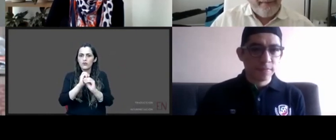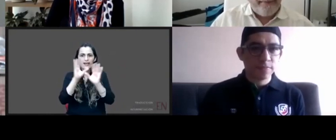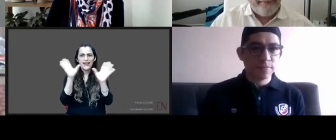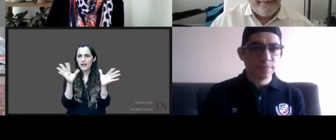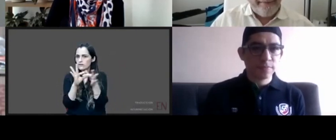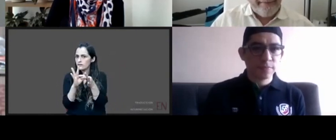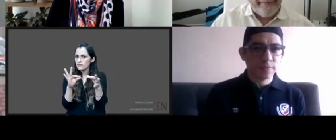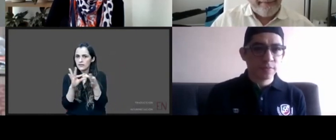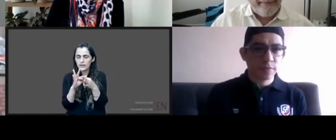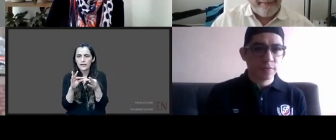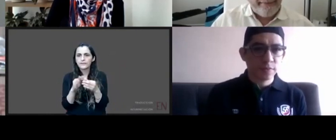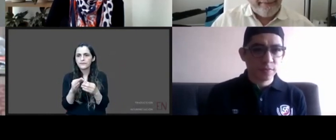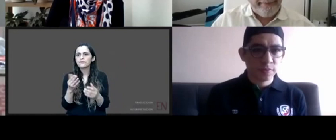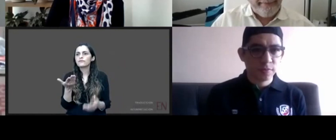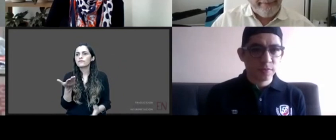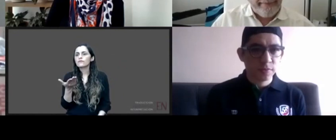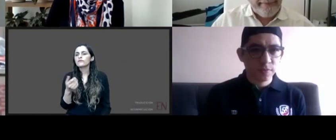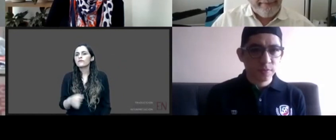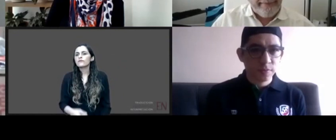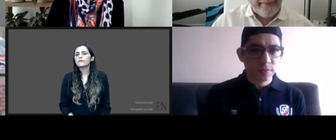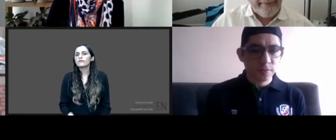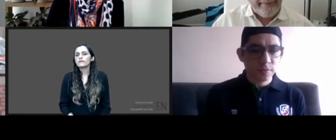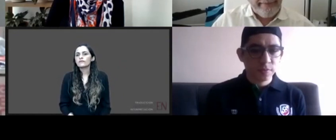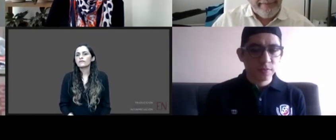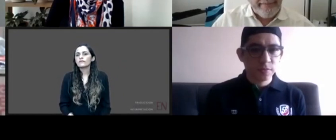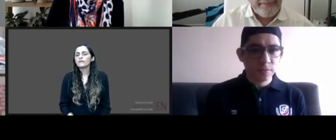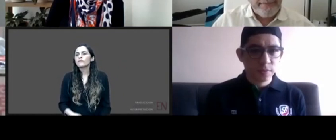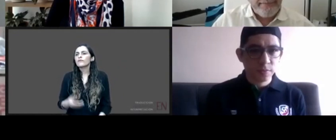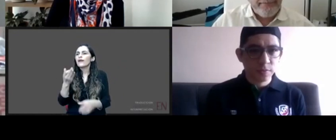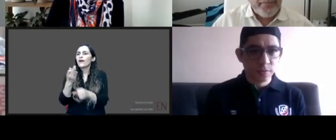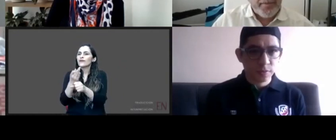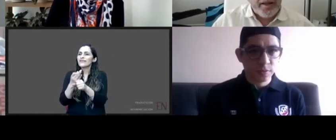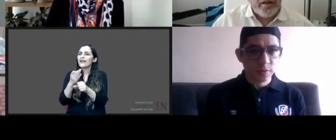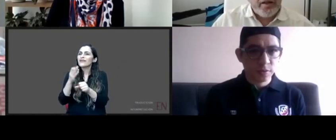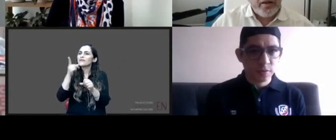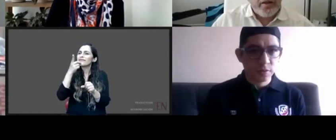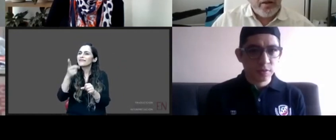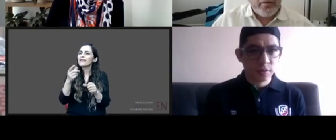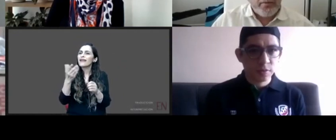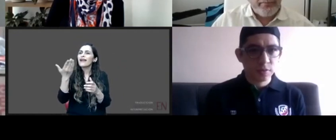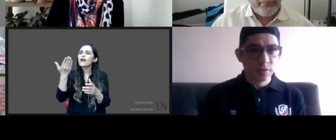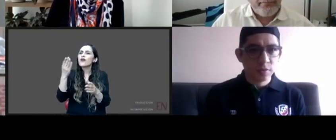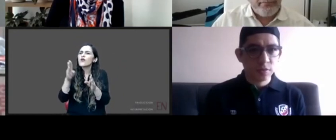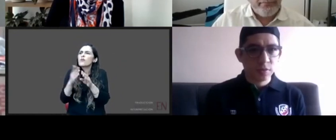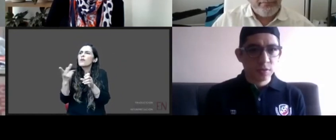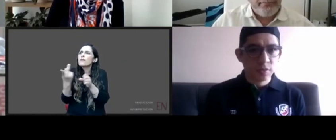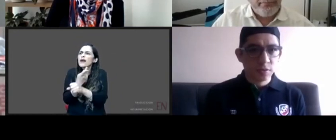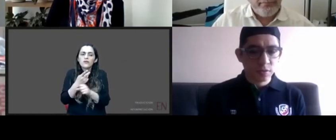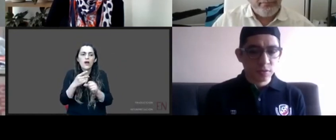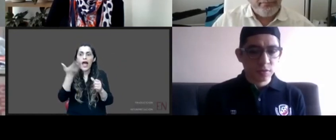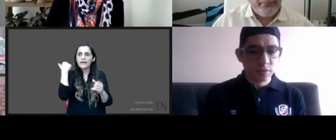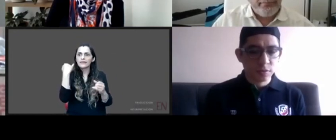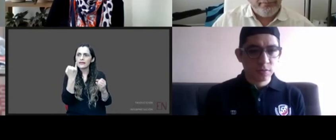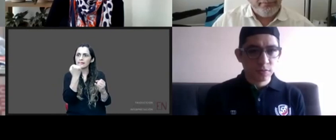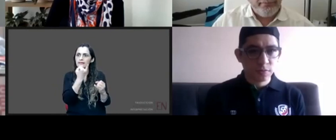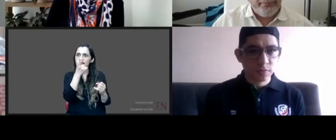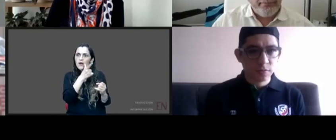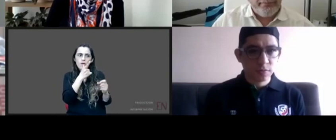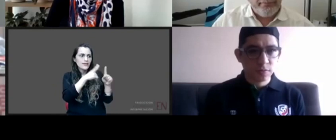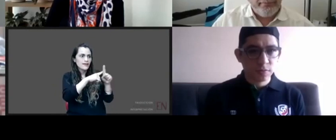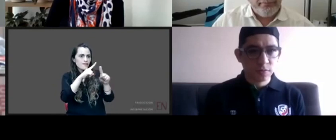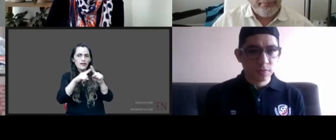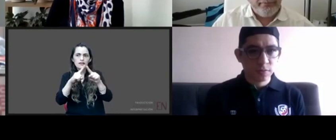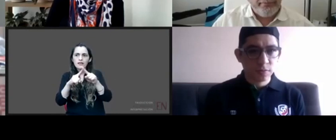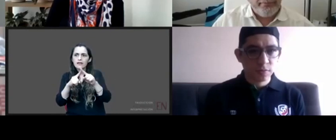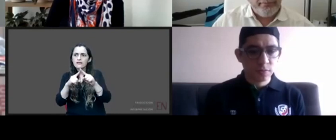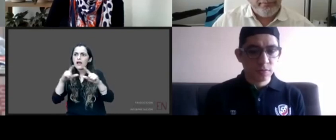se construye socialmente esta idea de uniformidad, de hegemonía, de negar la